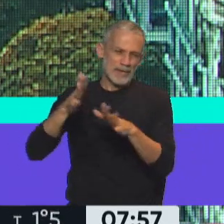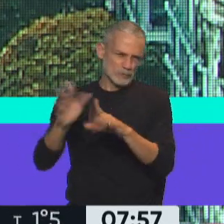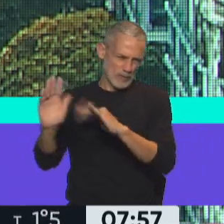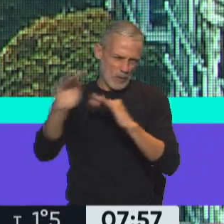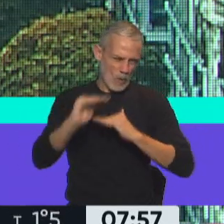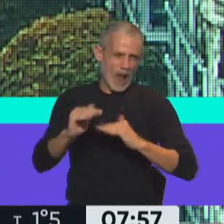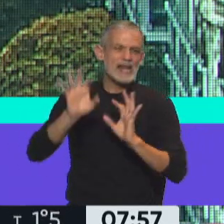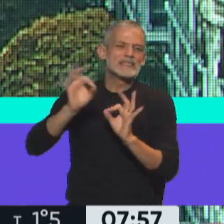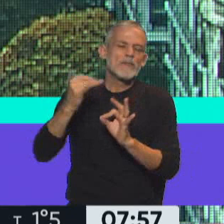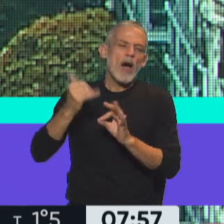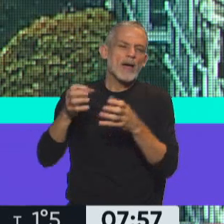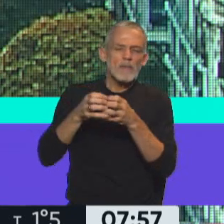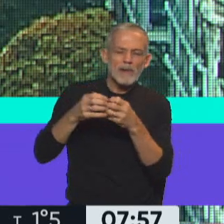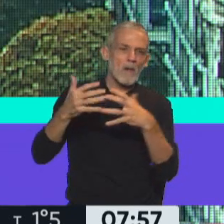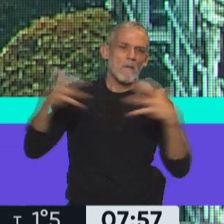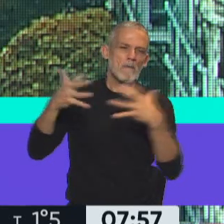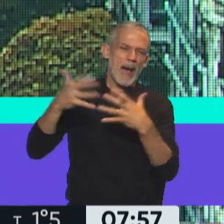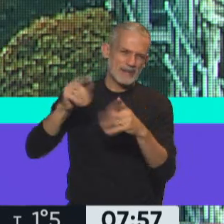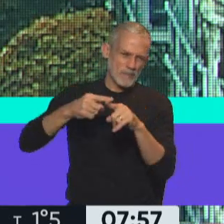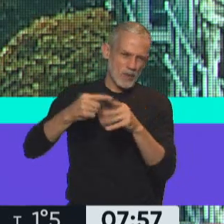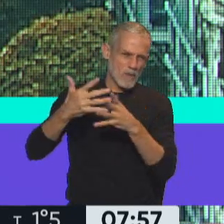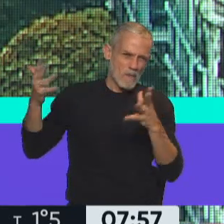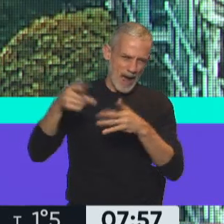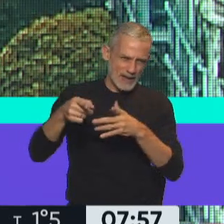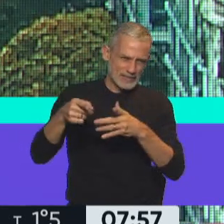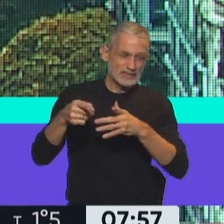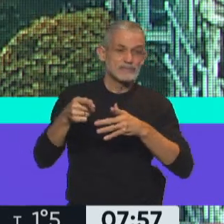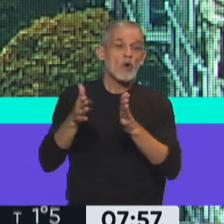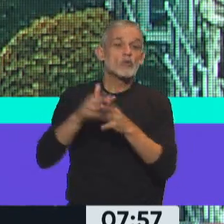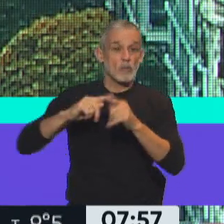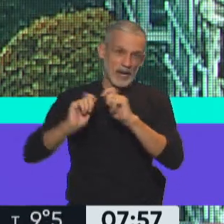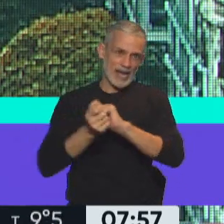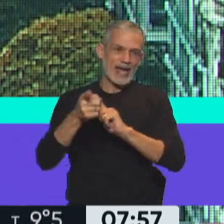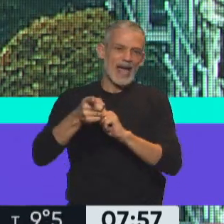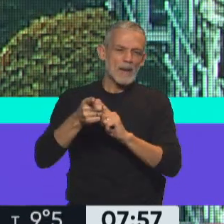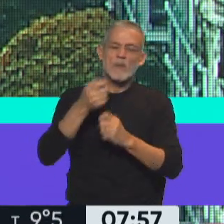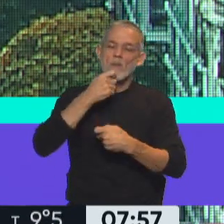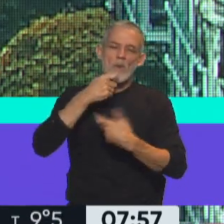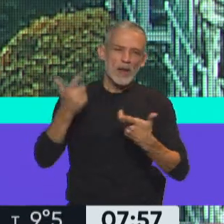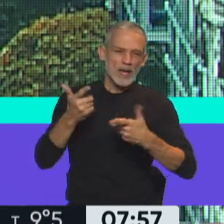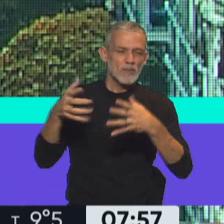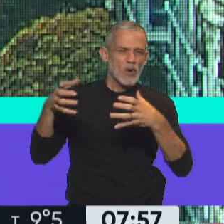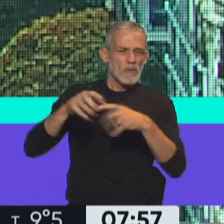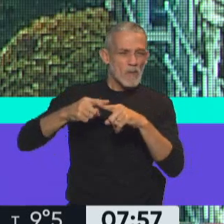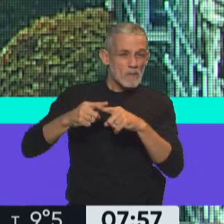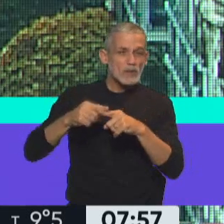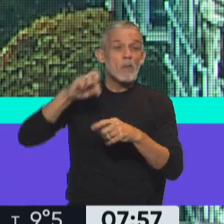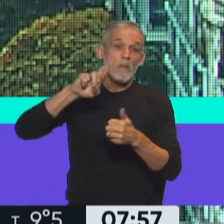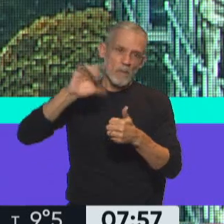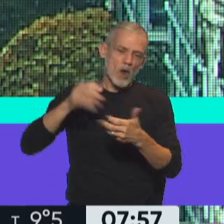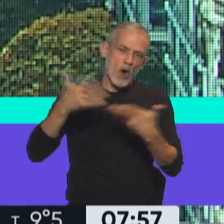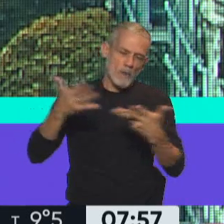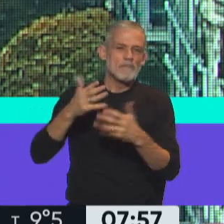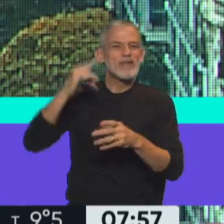mismo sabemos que hay partidos mayoritarios en juntos por el cambio el caso de él pero obviamente